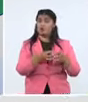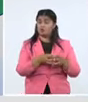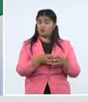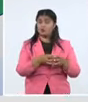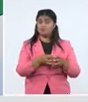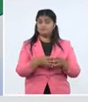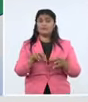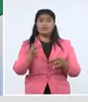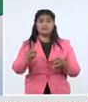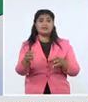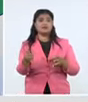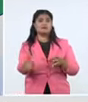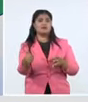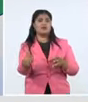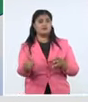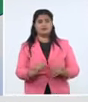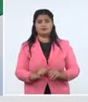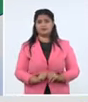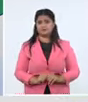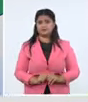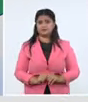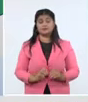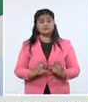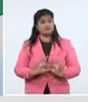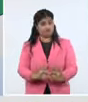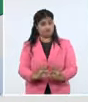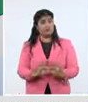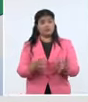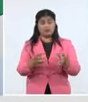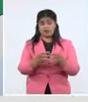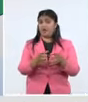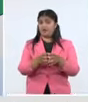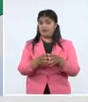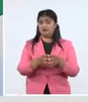300, que sigue siendo el